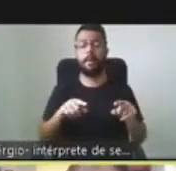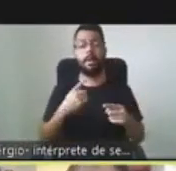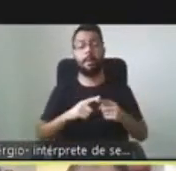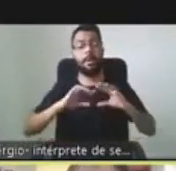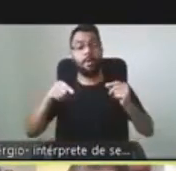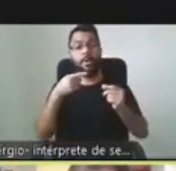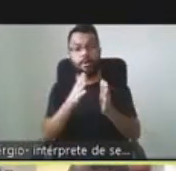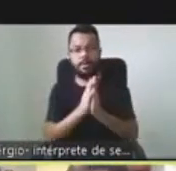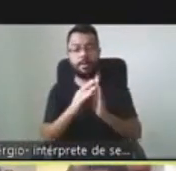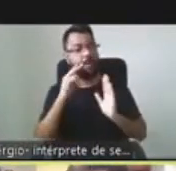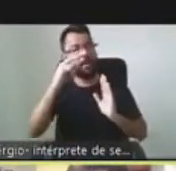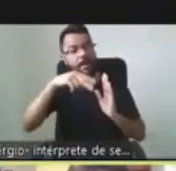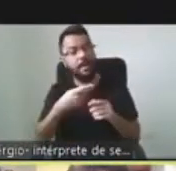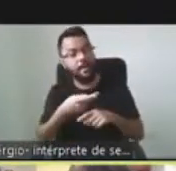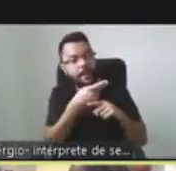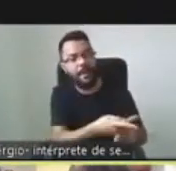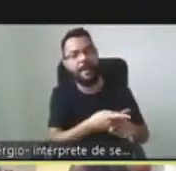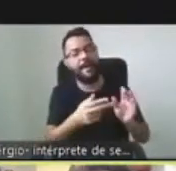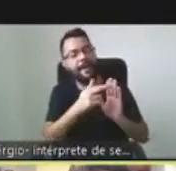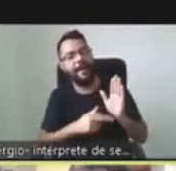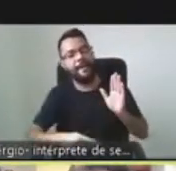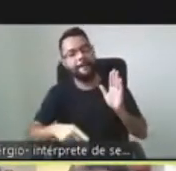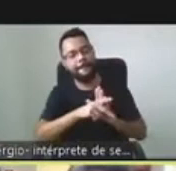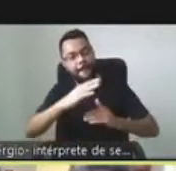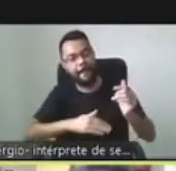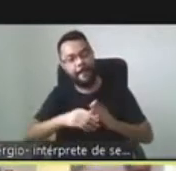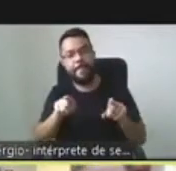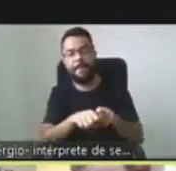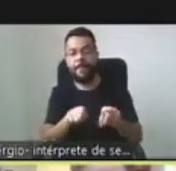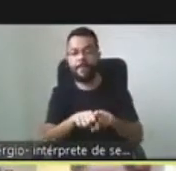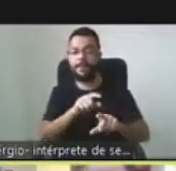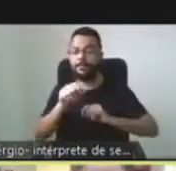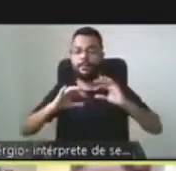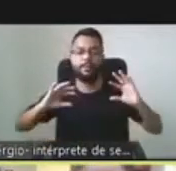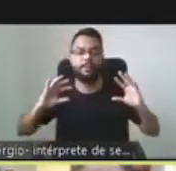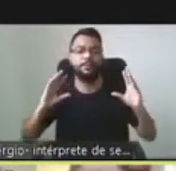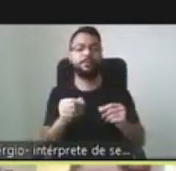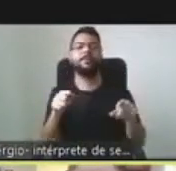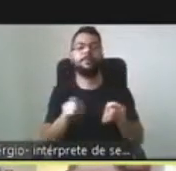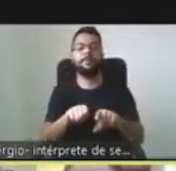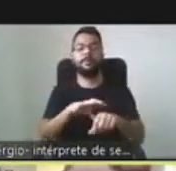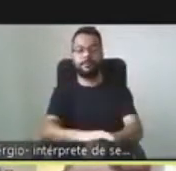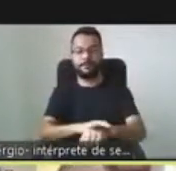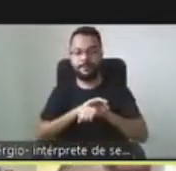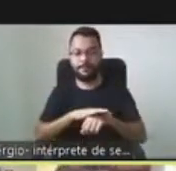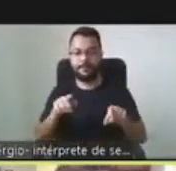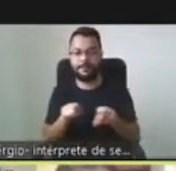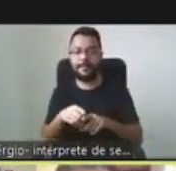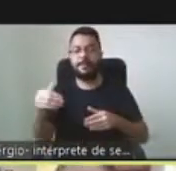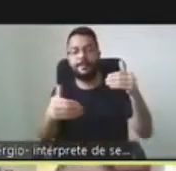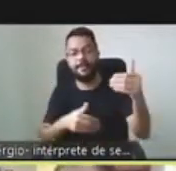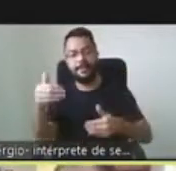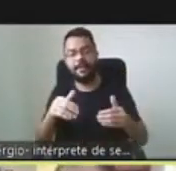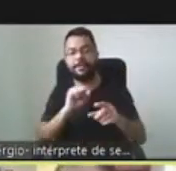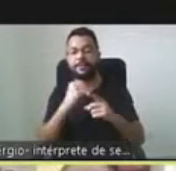normativa, práctica, condiciones o requisitos con el fin de garantizar la participación social